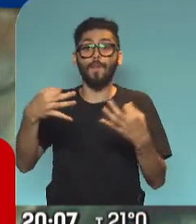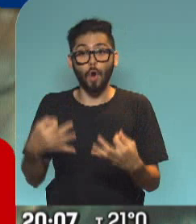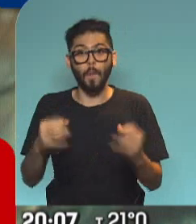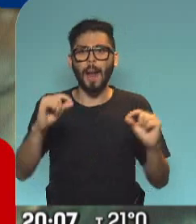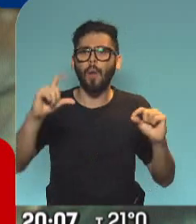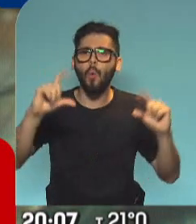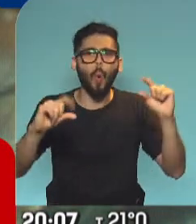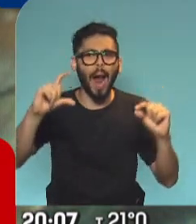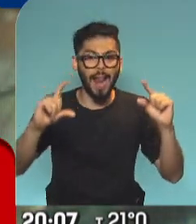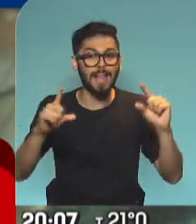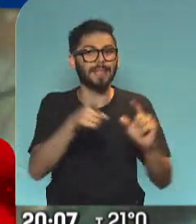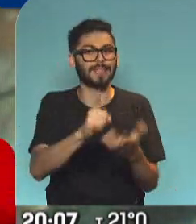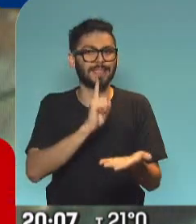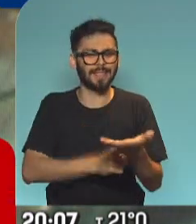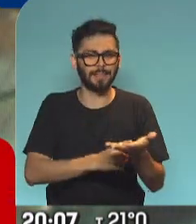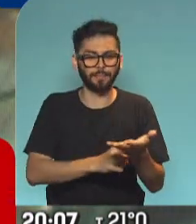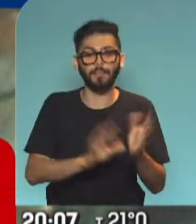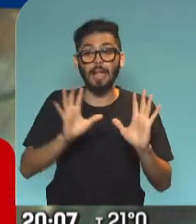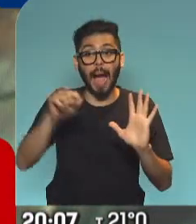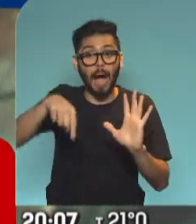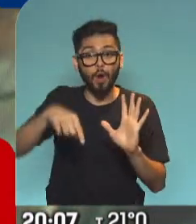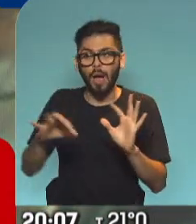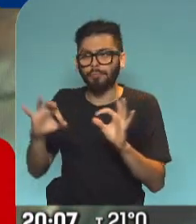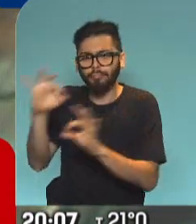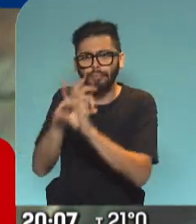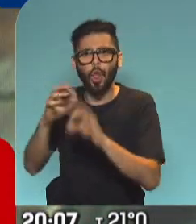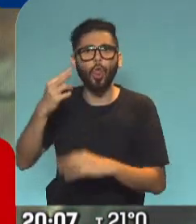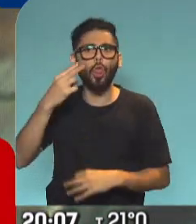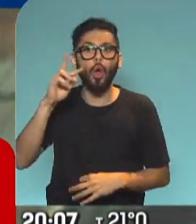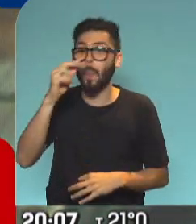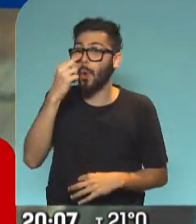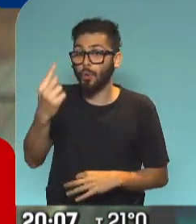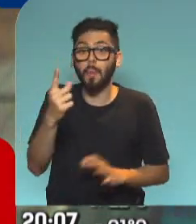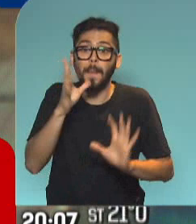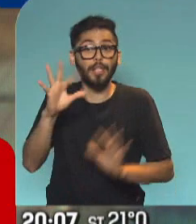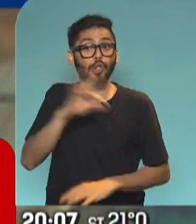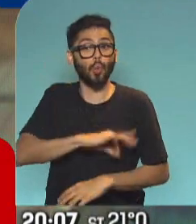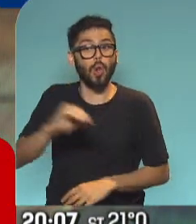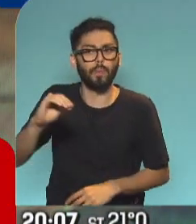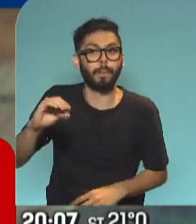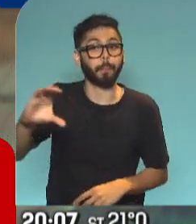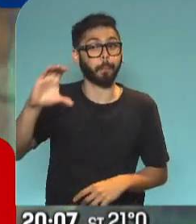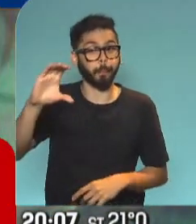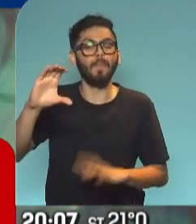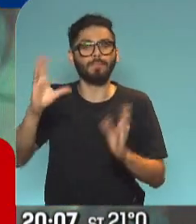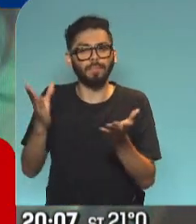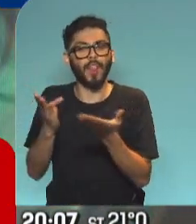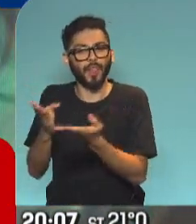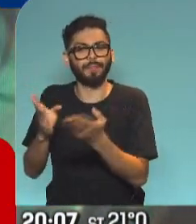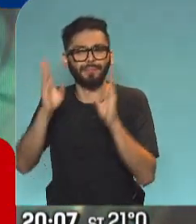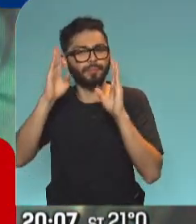previendo que el crecimiento para 2021 en los salarios va a ser importante, entonces se toma en cuenta los